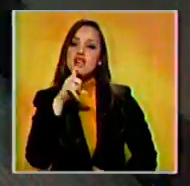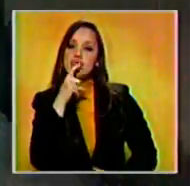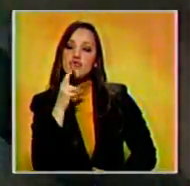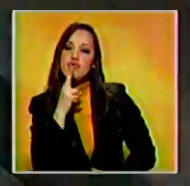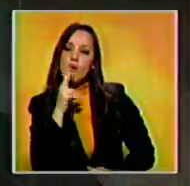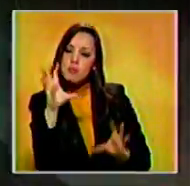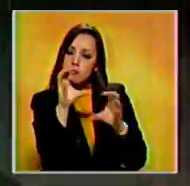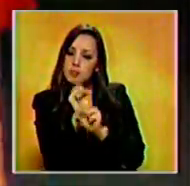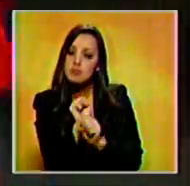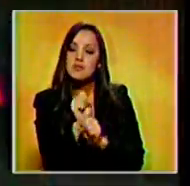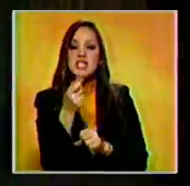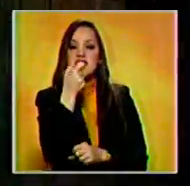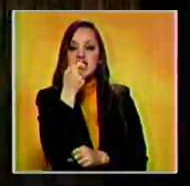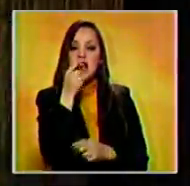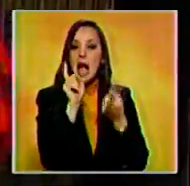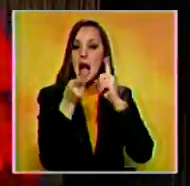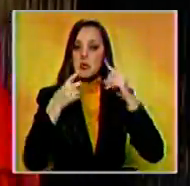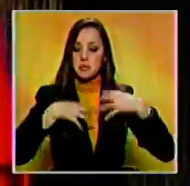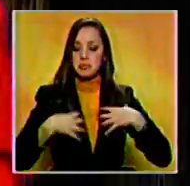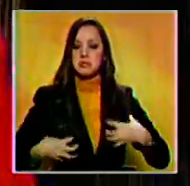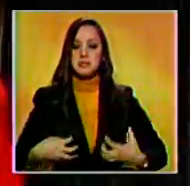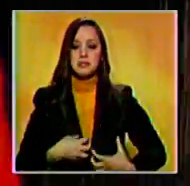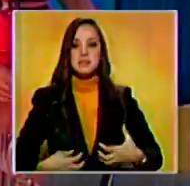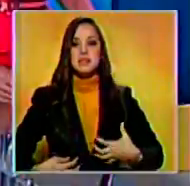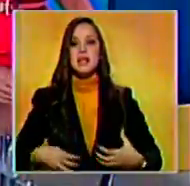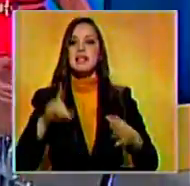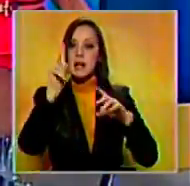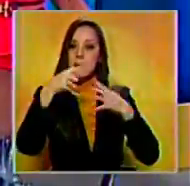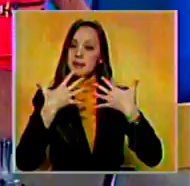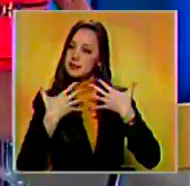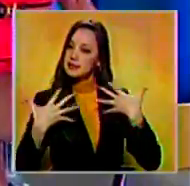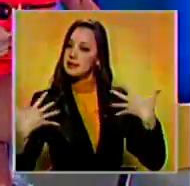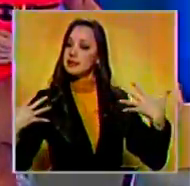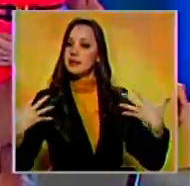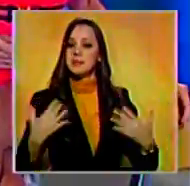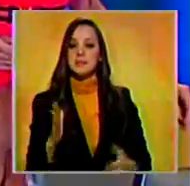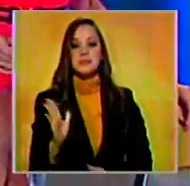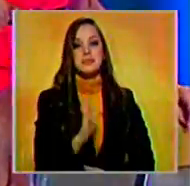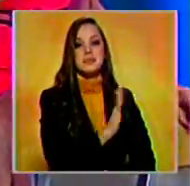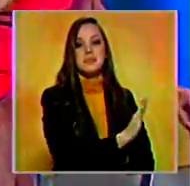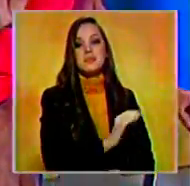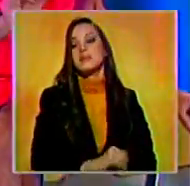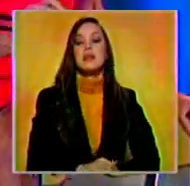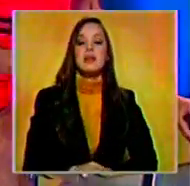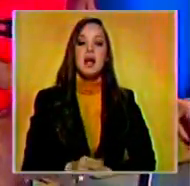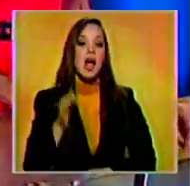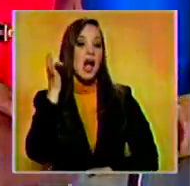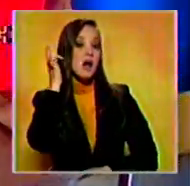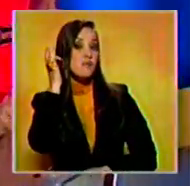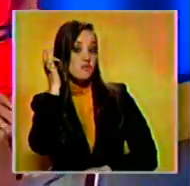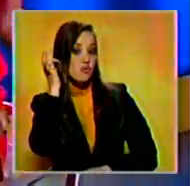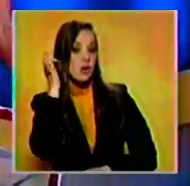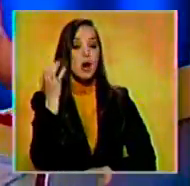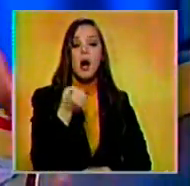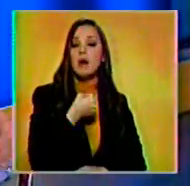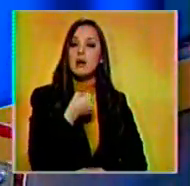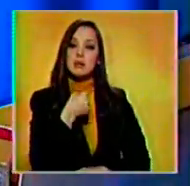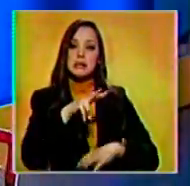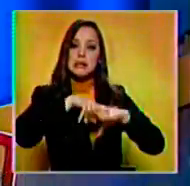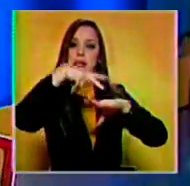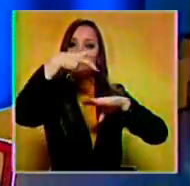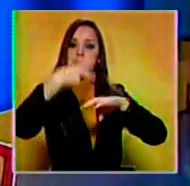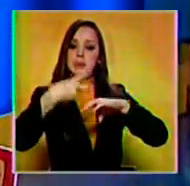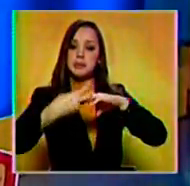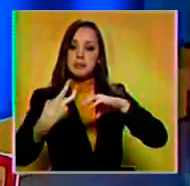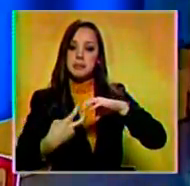olivo, algunos estampados y transparencias. Y cambiamos completamente de tema porque Madonna sufrió una caída durante la